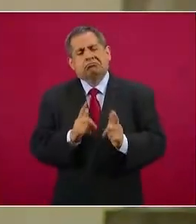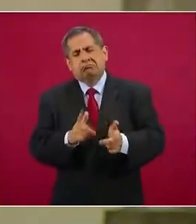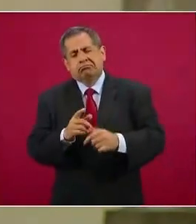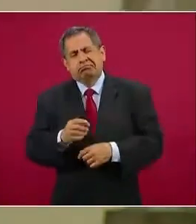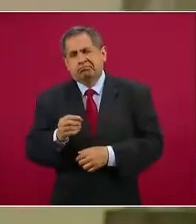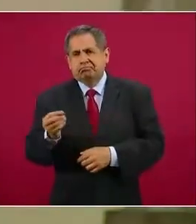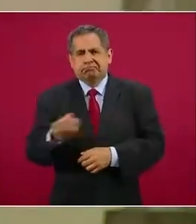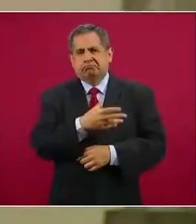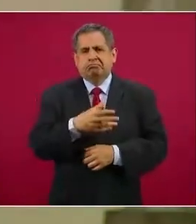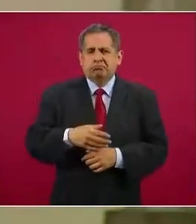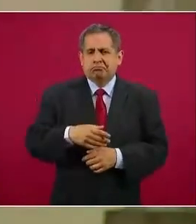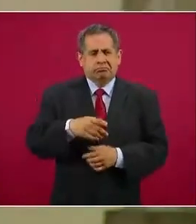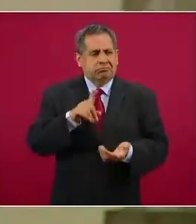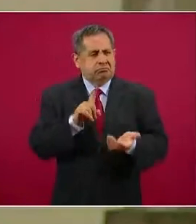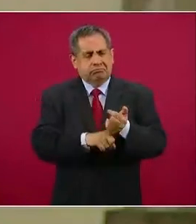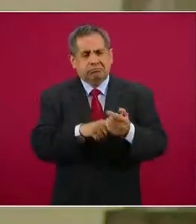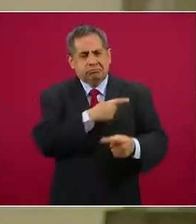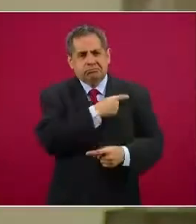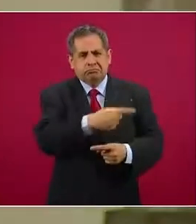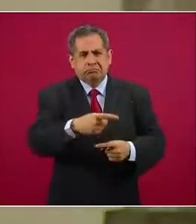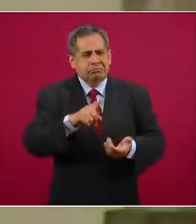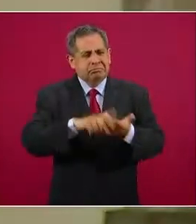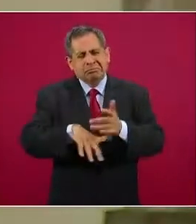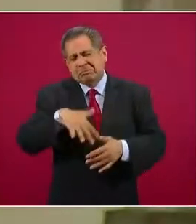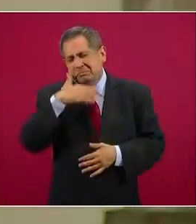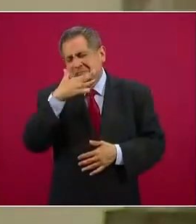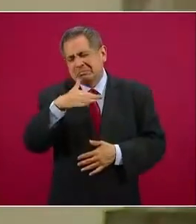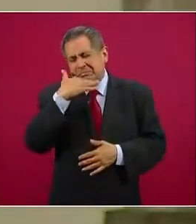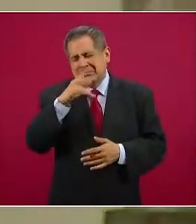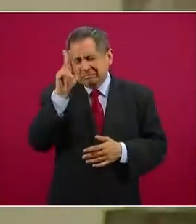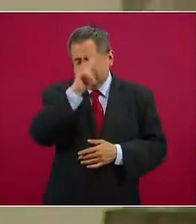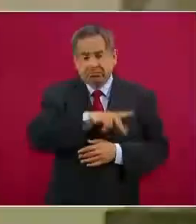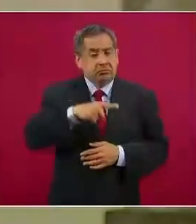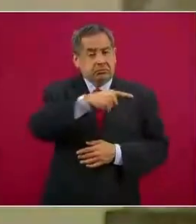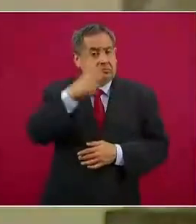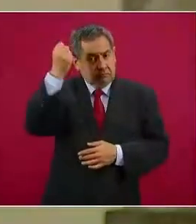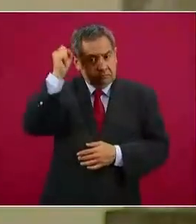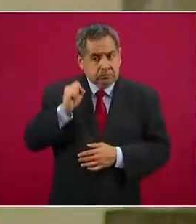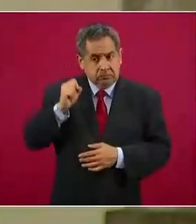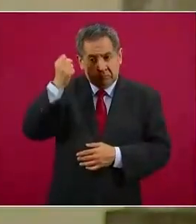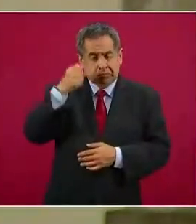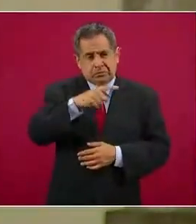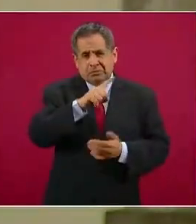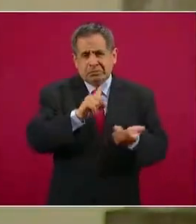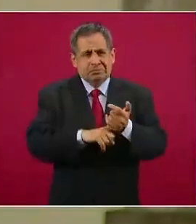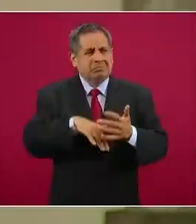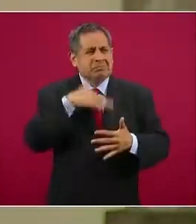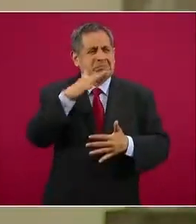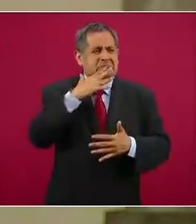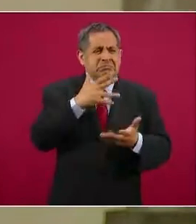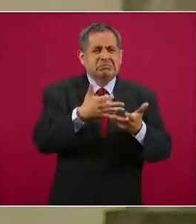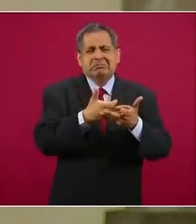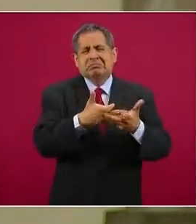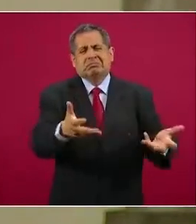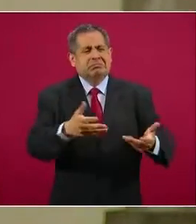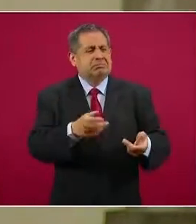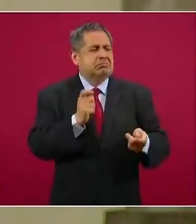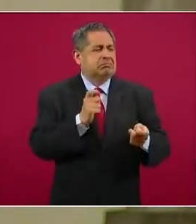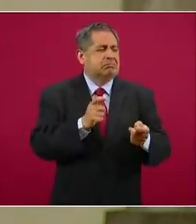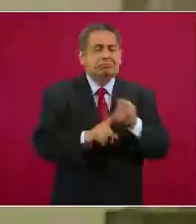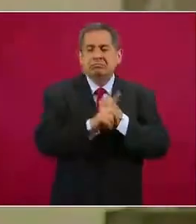Fue una burla lo que se ha estado dando. Es una corrupción horrible en Sinaloa, es una corrupción que se ha estado dando en el agrario, en los problemas agrarios ahí